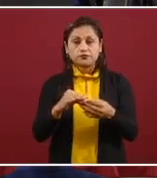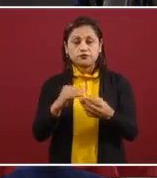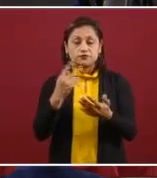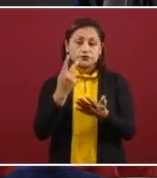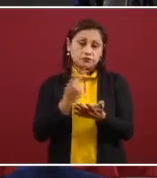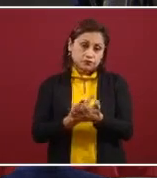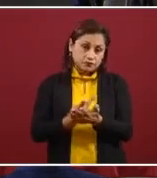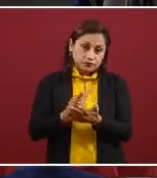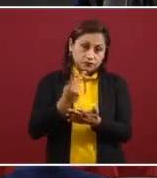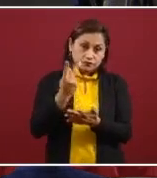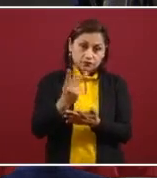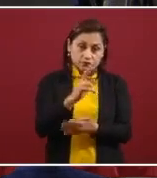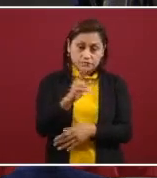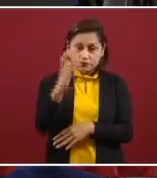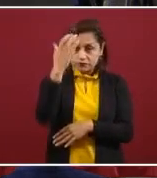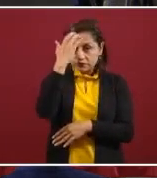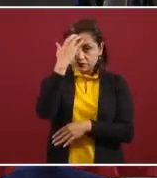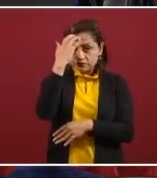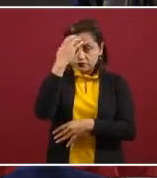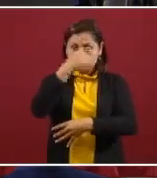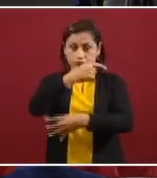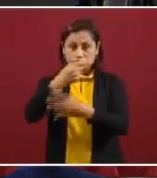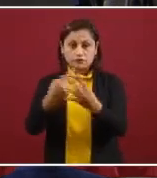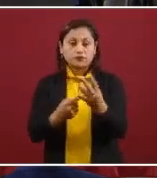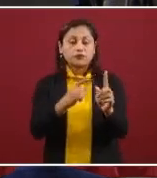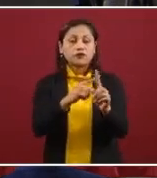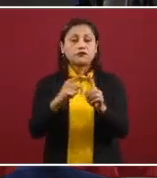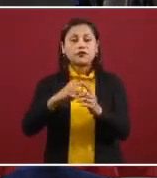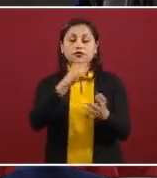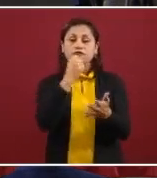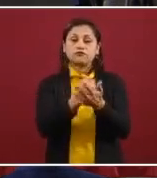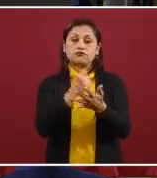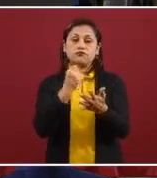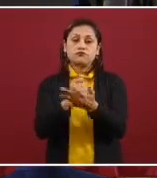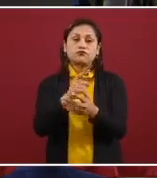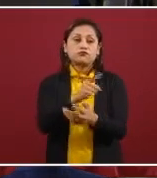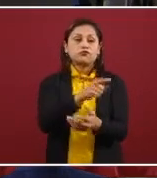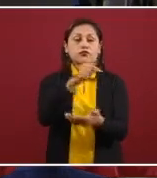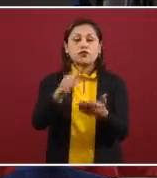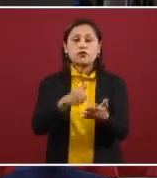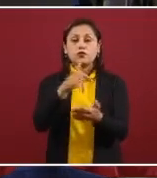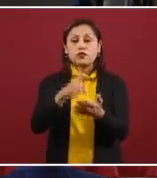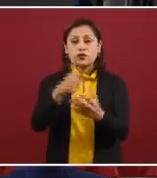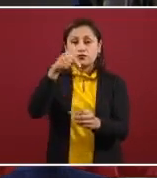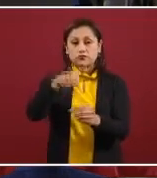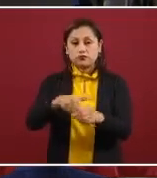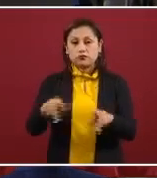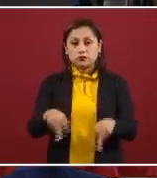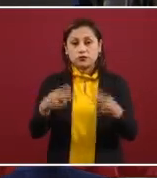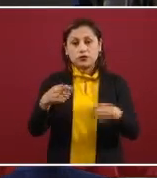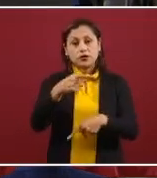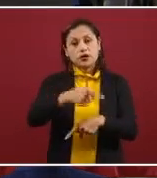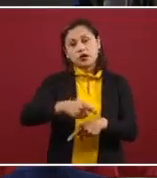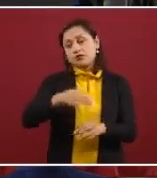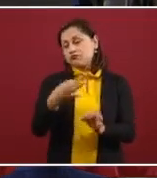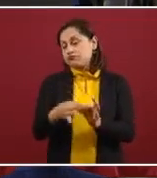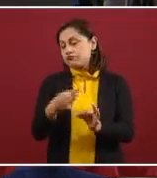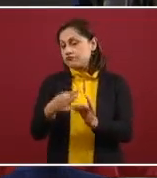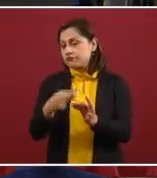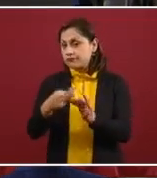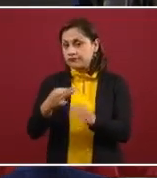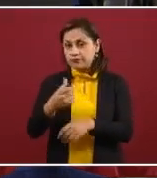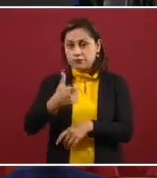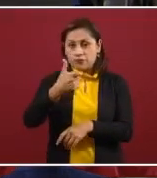a las gasolineras y marcas que han tenido los mejores precios y las mejores condiciones